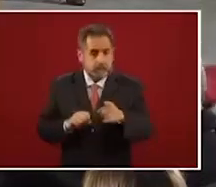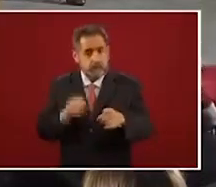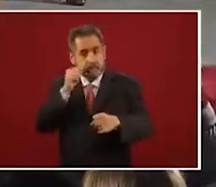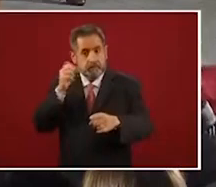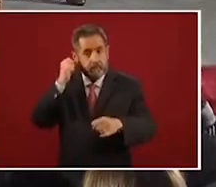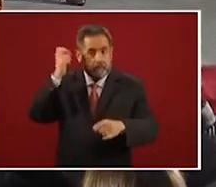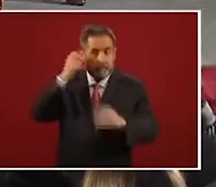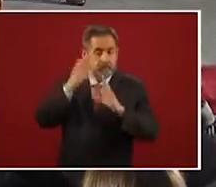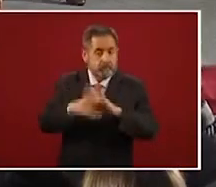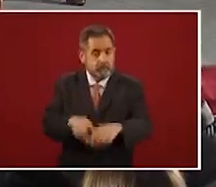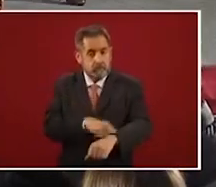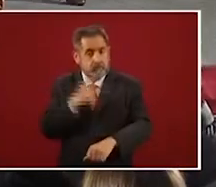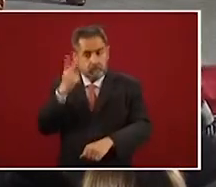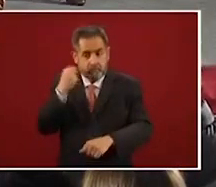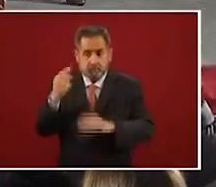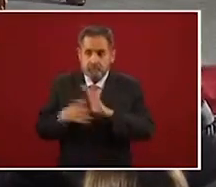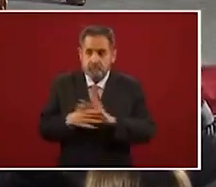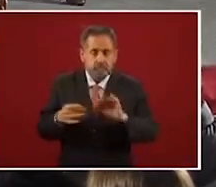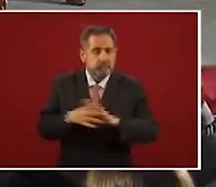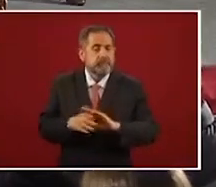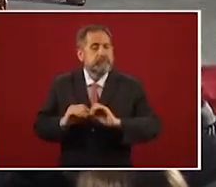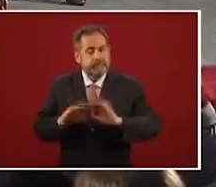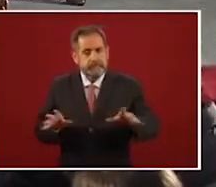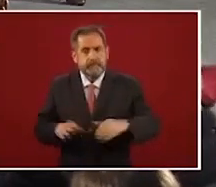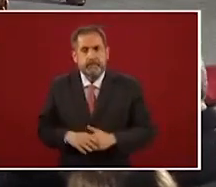conferencia de prensa de 2 horas, queremos